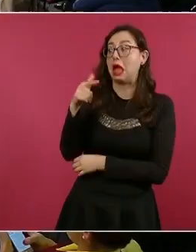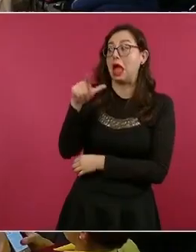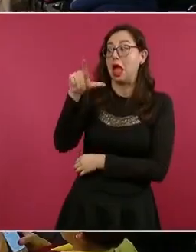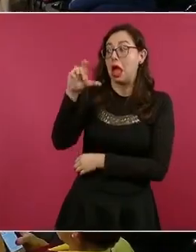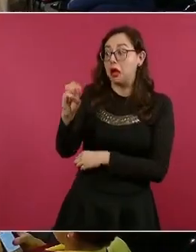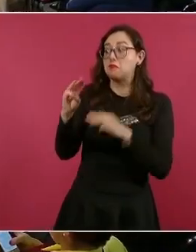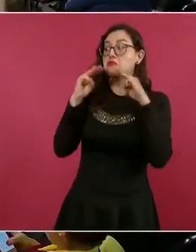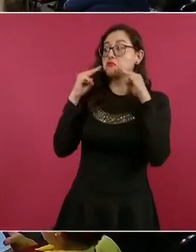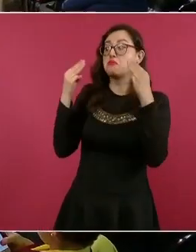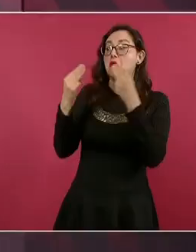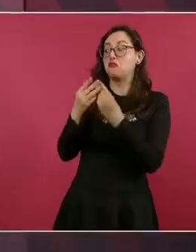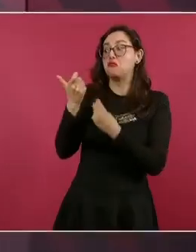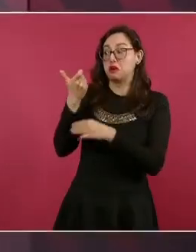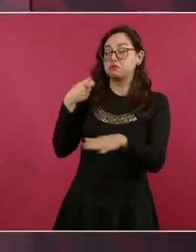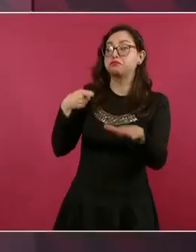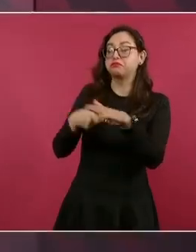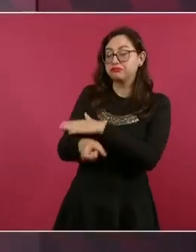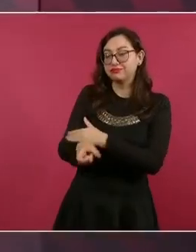orquestado.